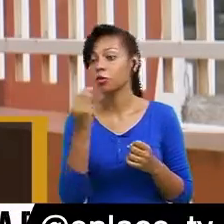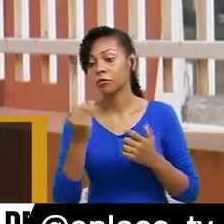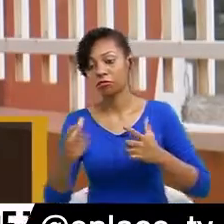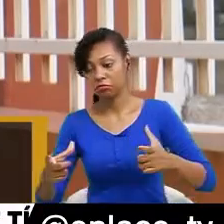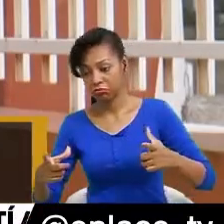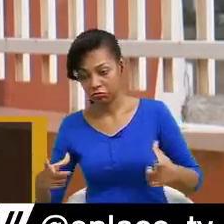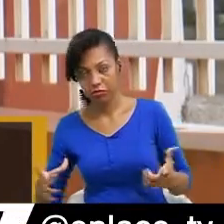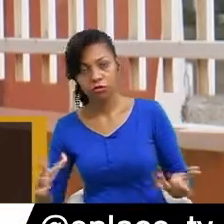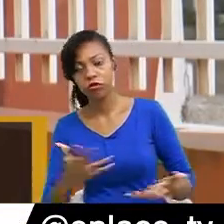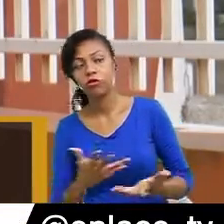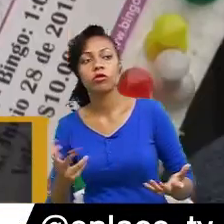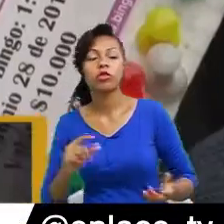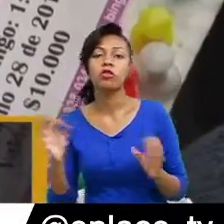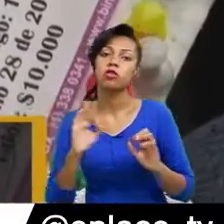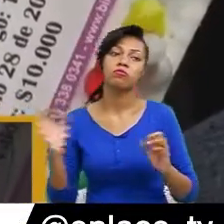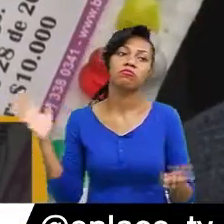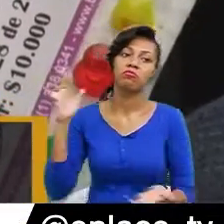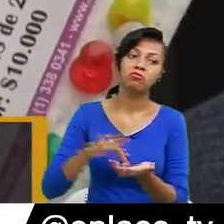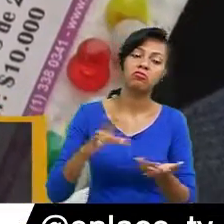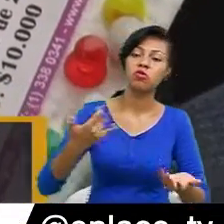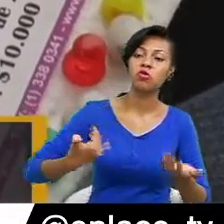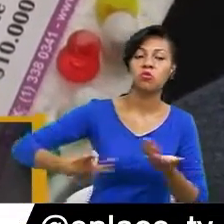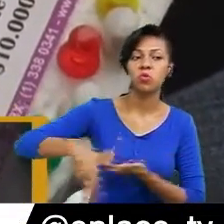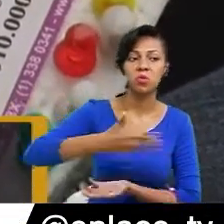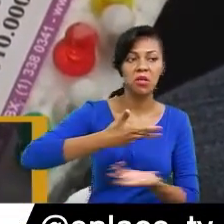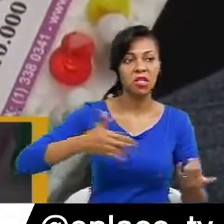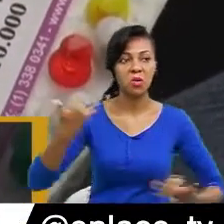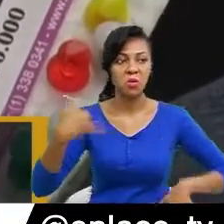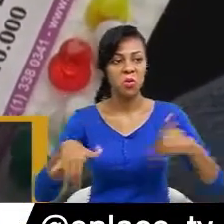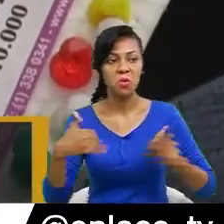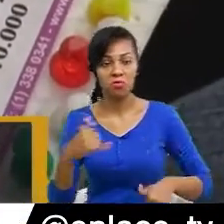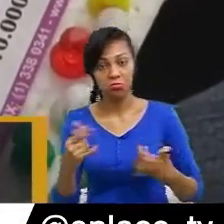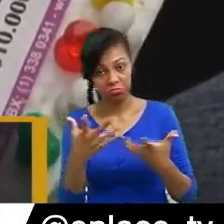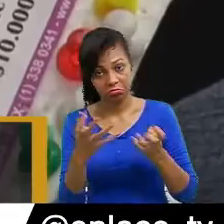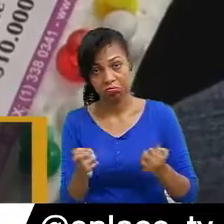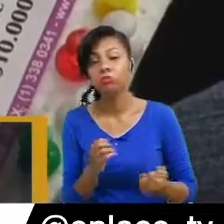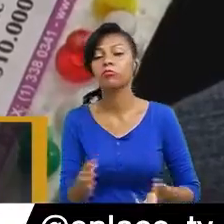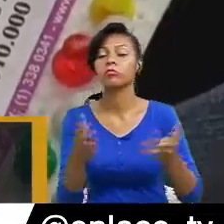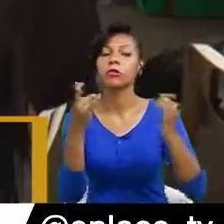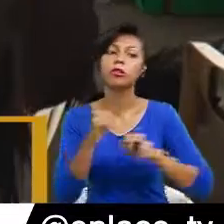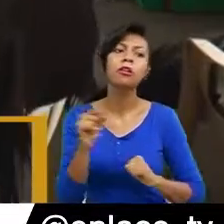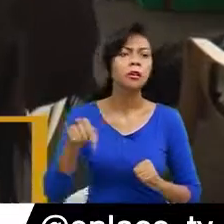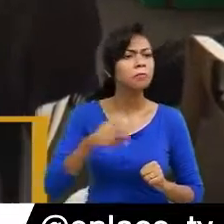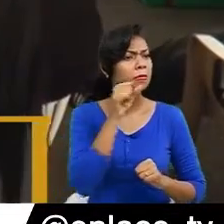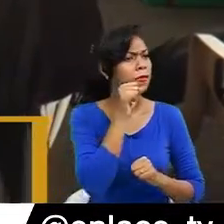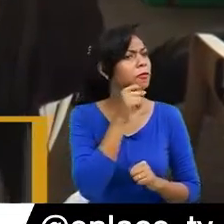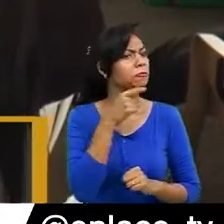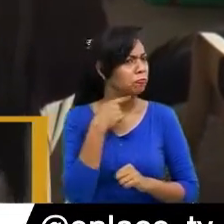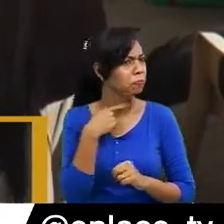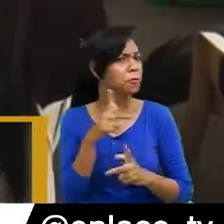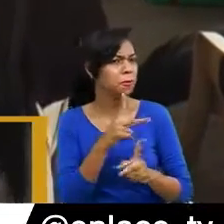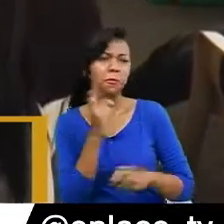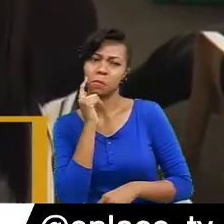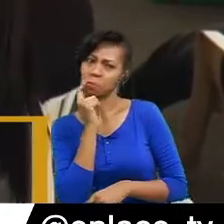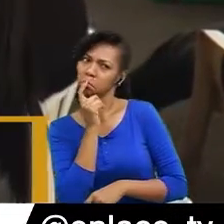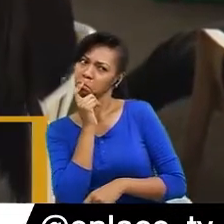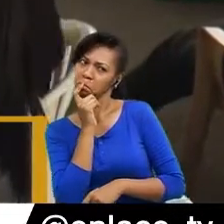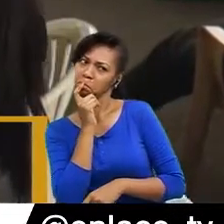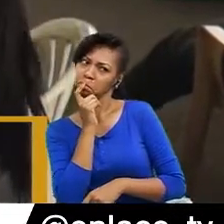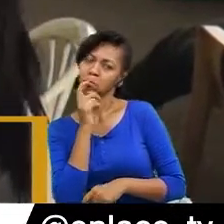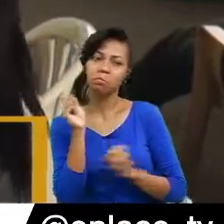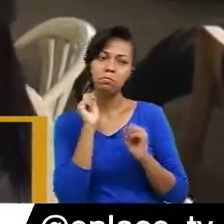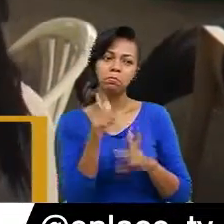ir a participar allá del juego. Aquí en Barranca las personas siente uno que les gusta mucho esta actividad y de muchos sectores